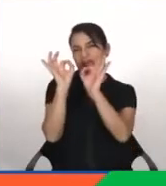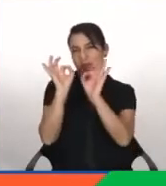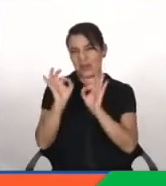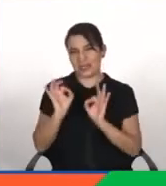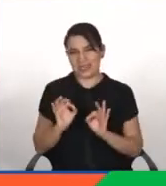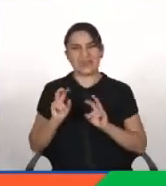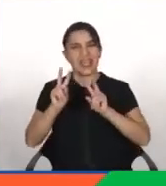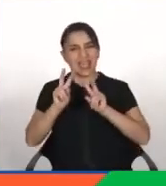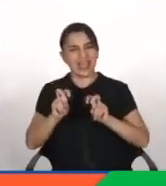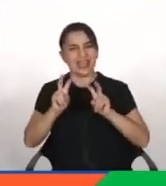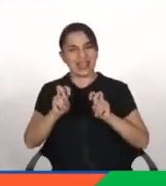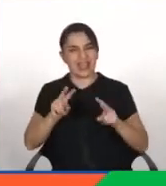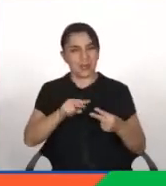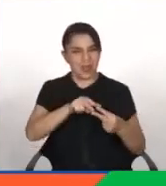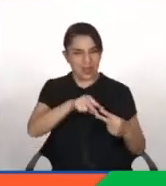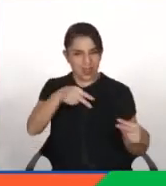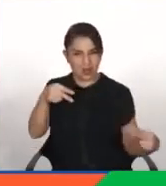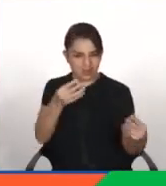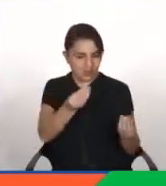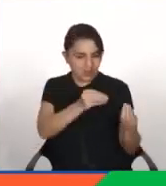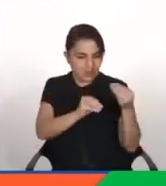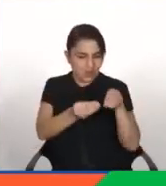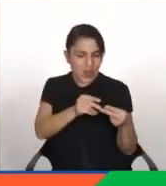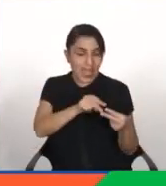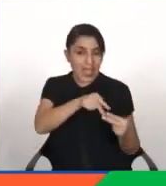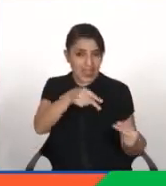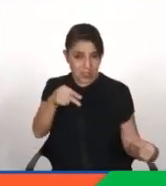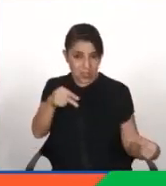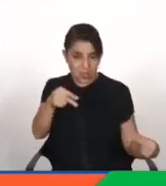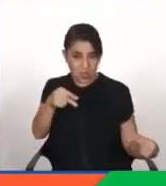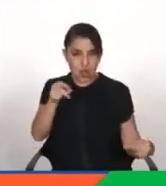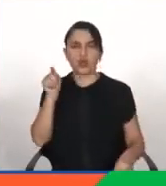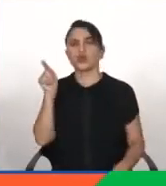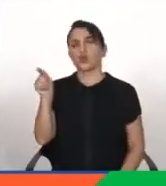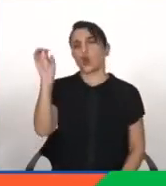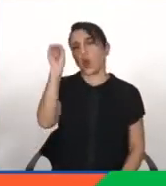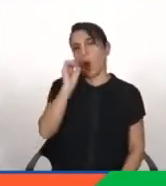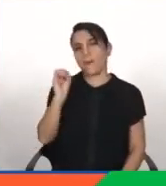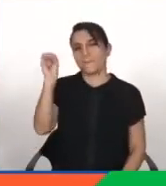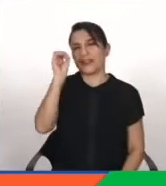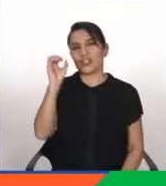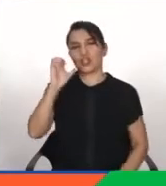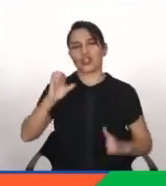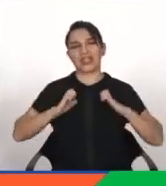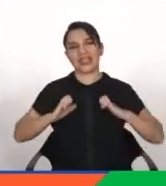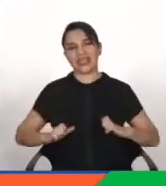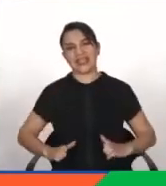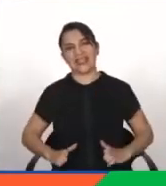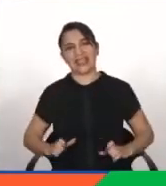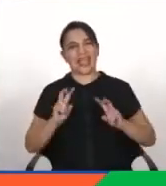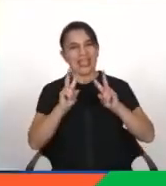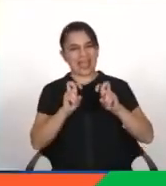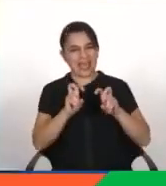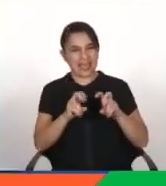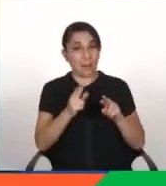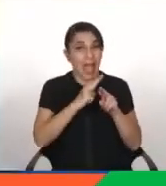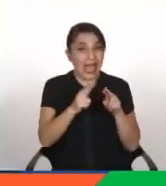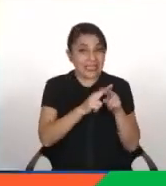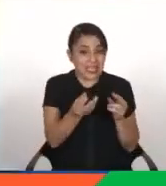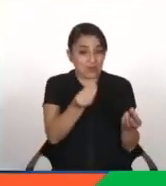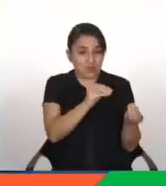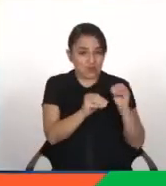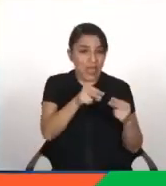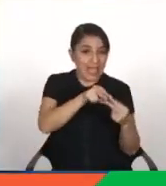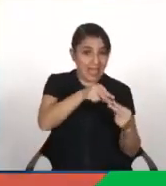edición de genes? ¿Cómo es tu visión ética o bioética en este caso acerca de lo que es editar genes? Claro,